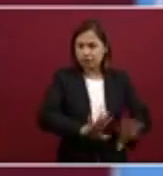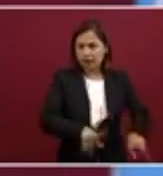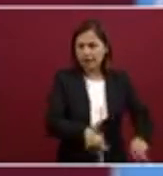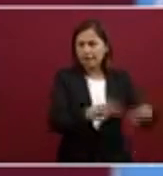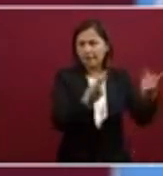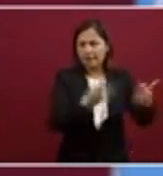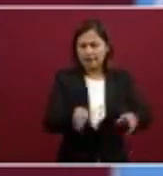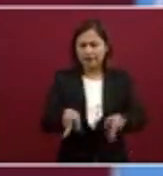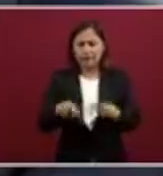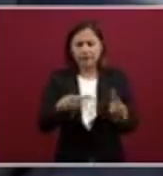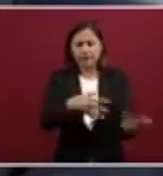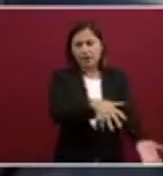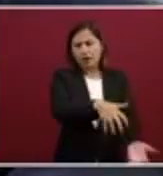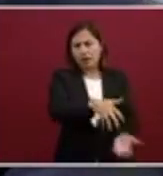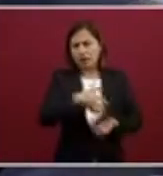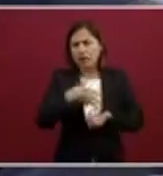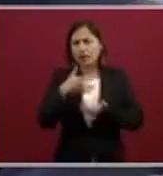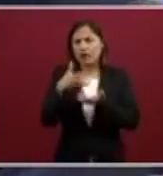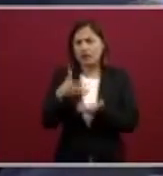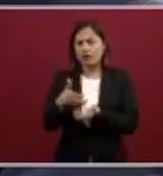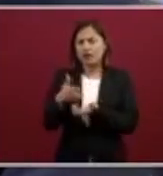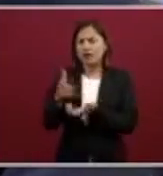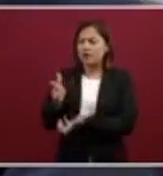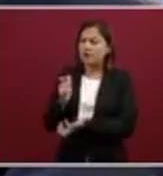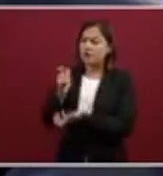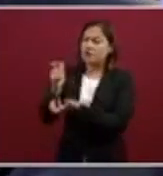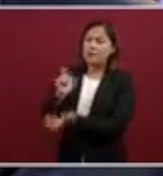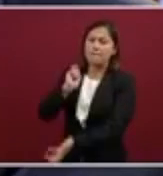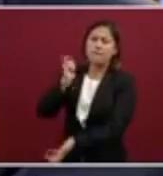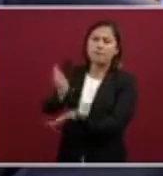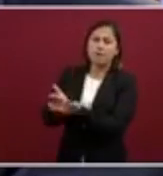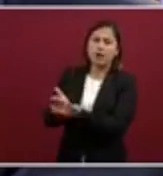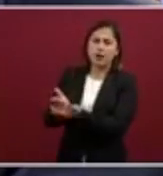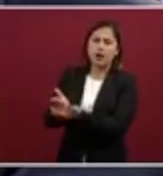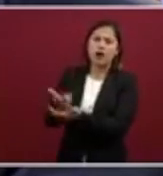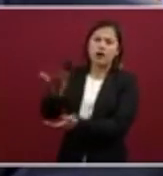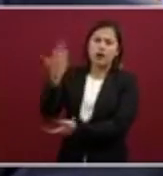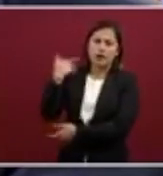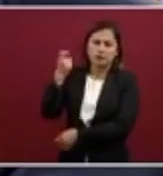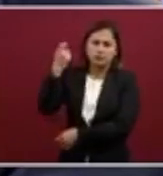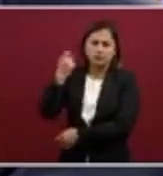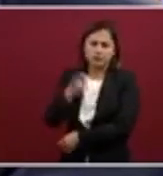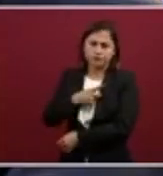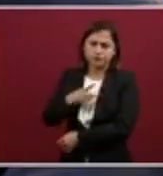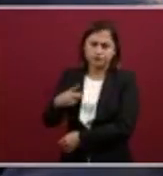financiar lo de la deuda del Fondo de Pensiones.